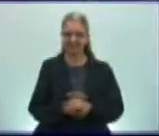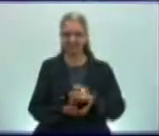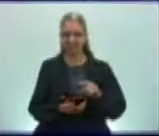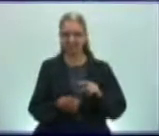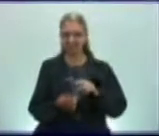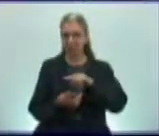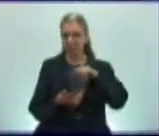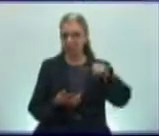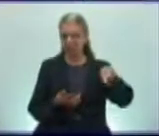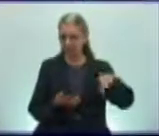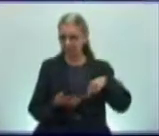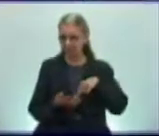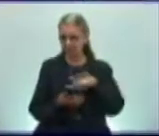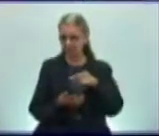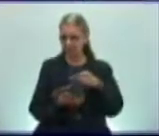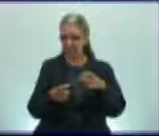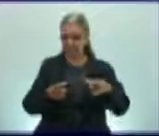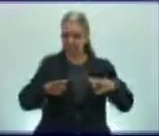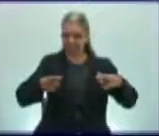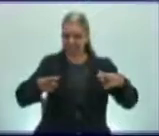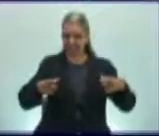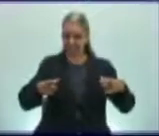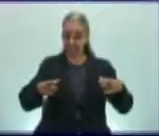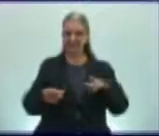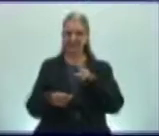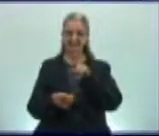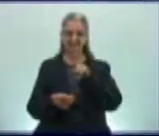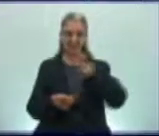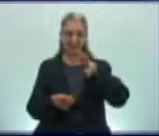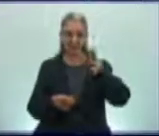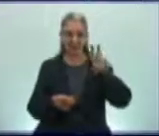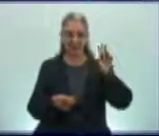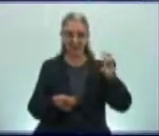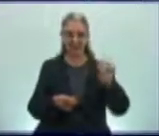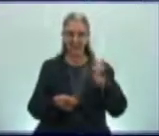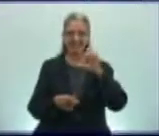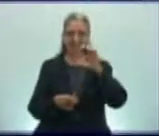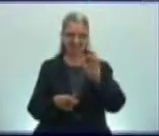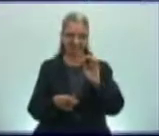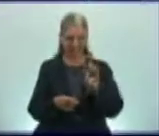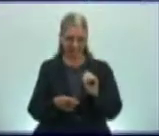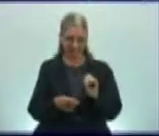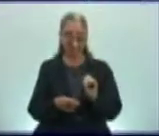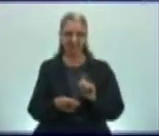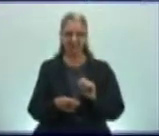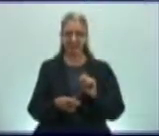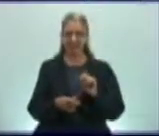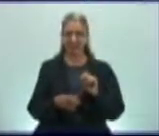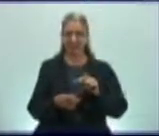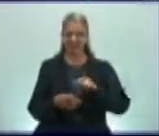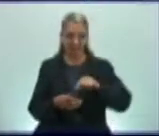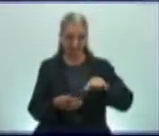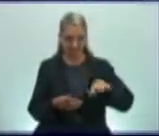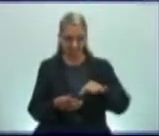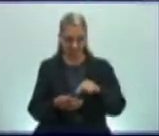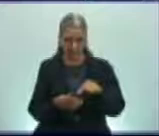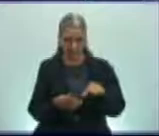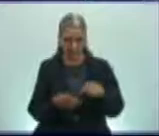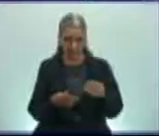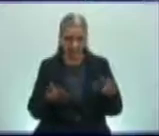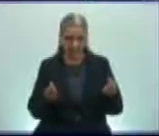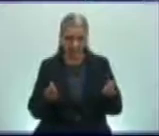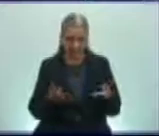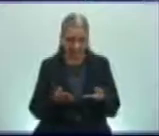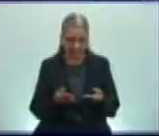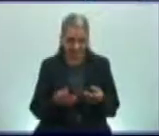borde superior de un plato hondo es de 120 centímetros y la del borde del fondo es la tercera parte de